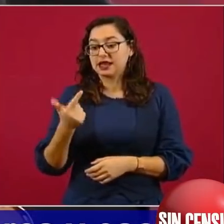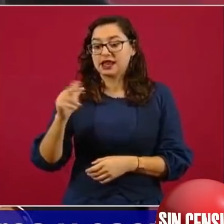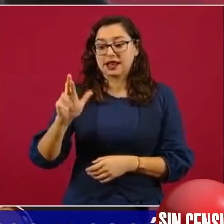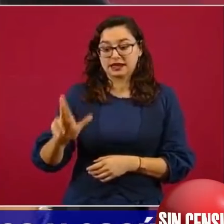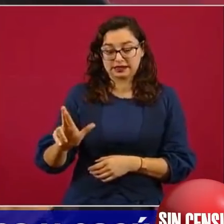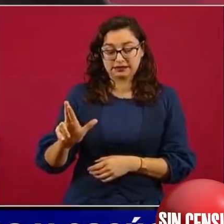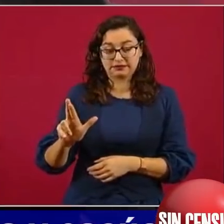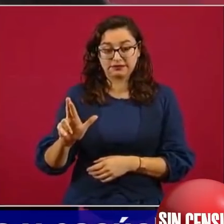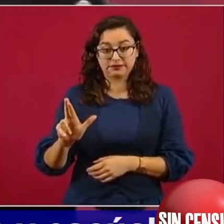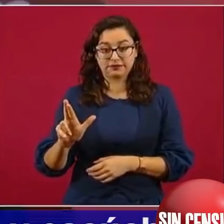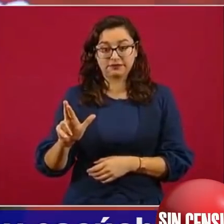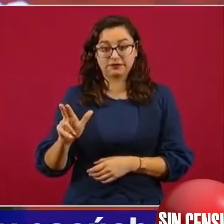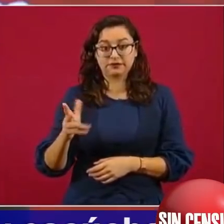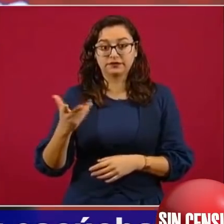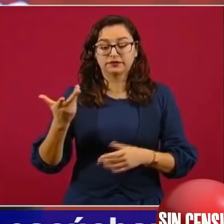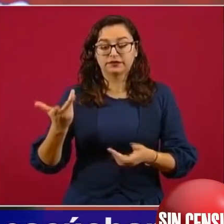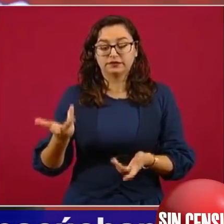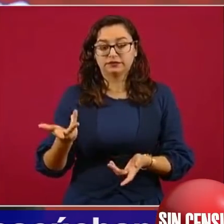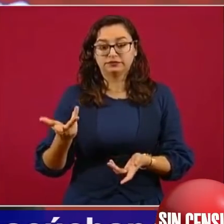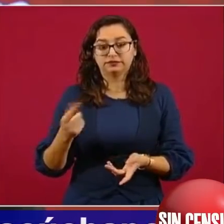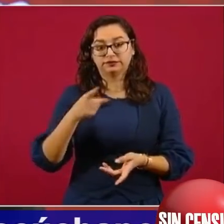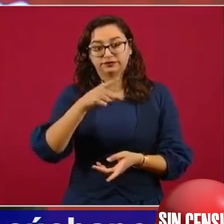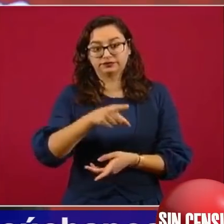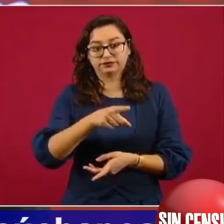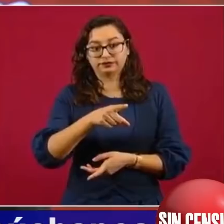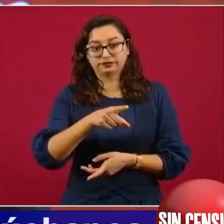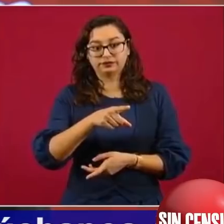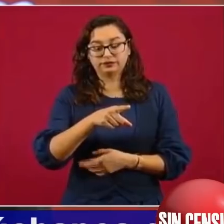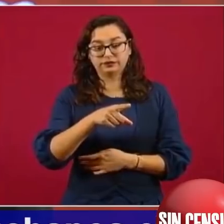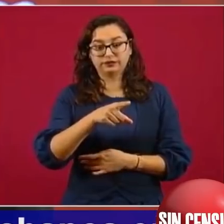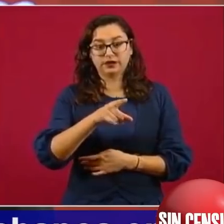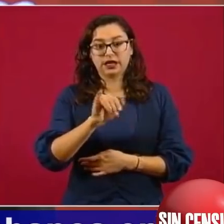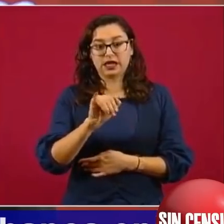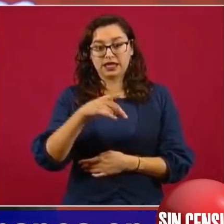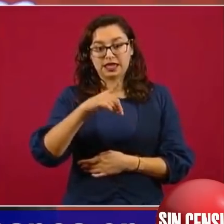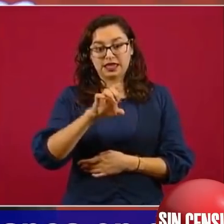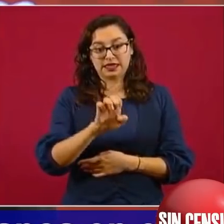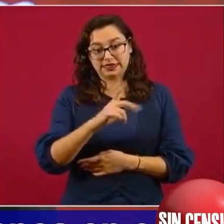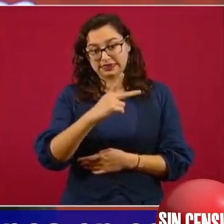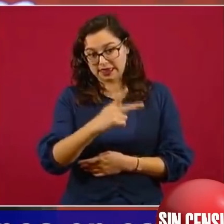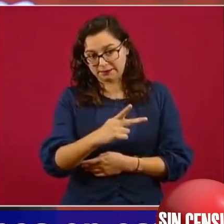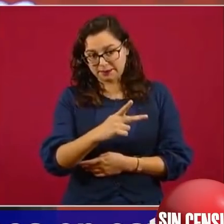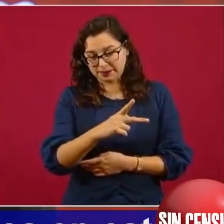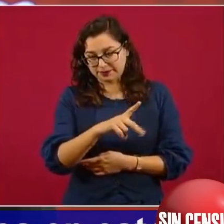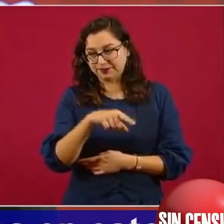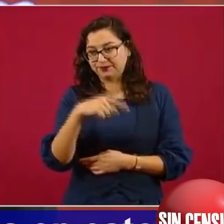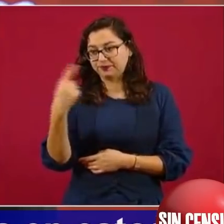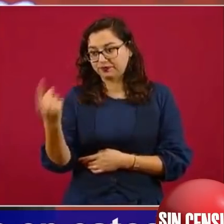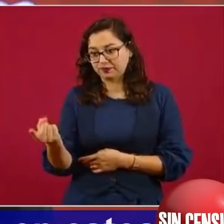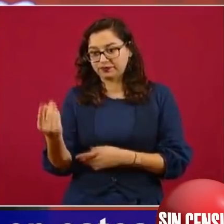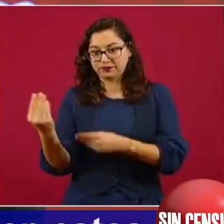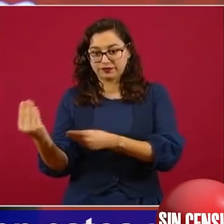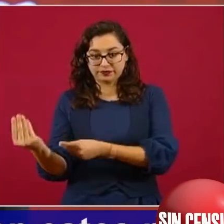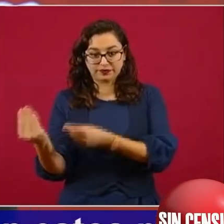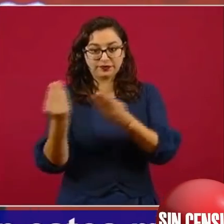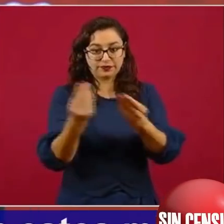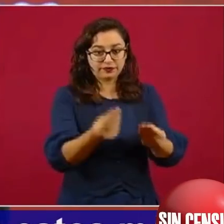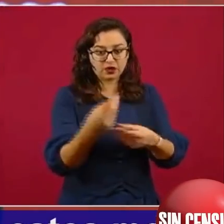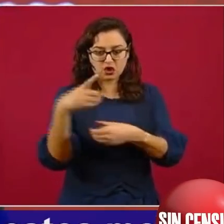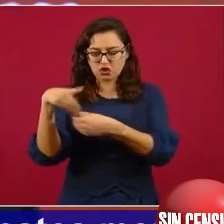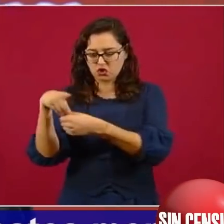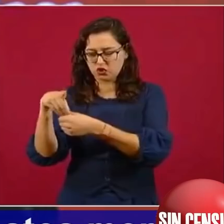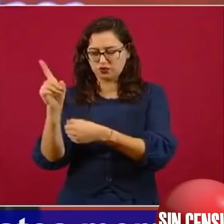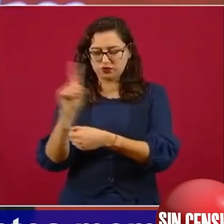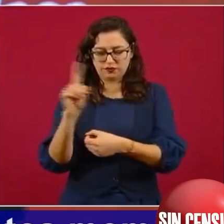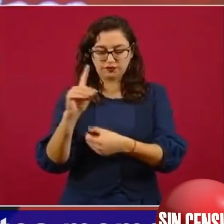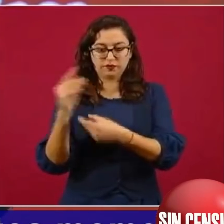iba a donarle al Instituto para devolverle al pueblo lo robado, no a donarle, a entregarle,